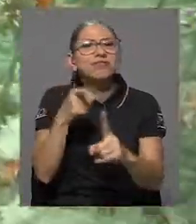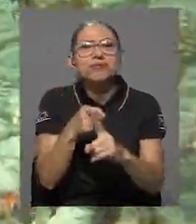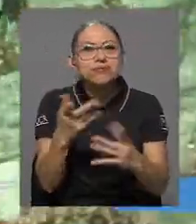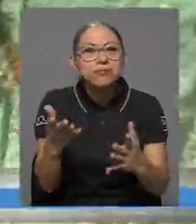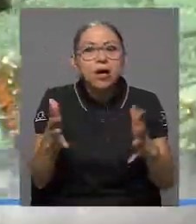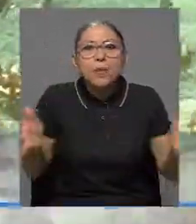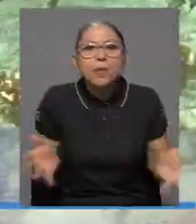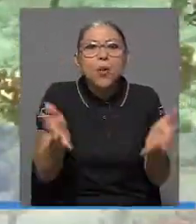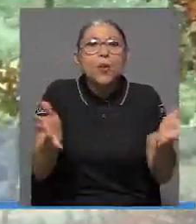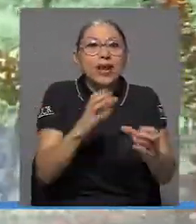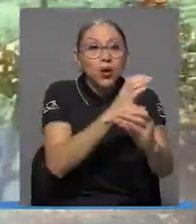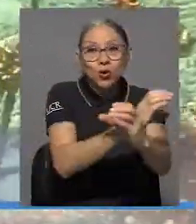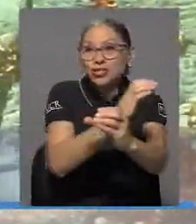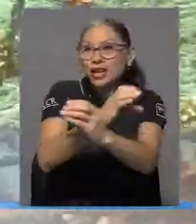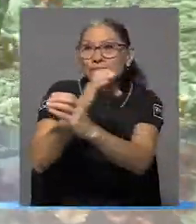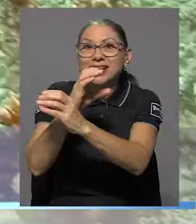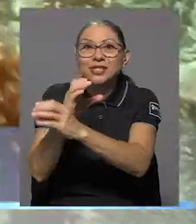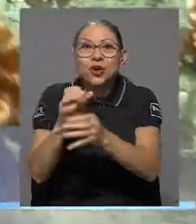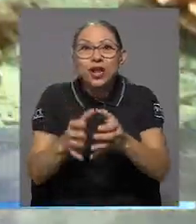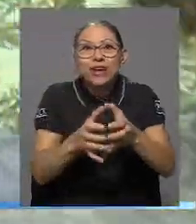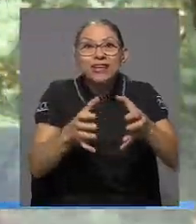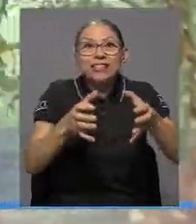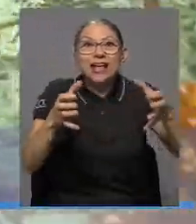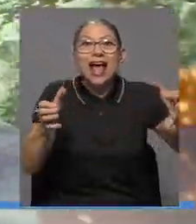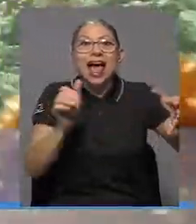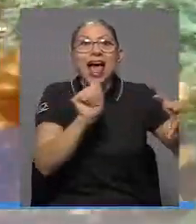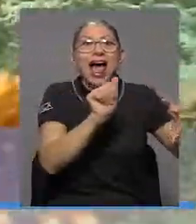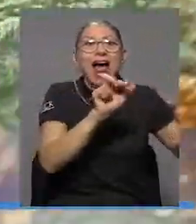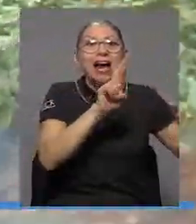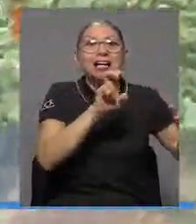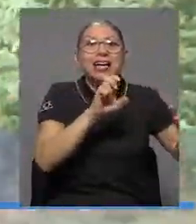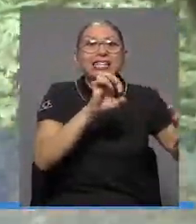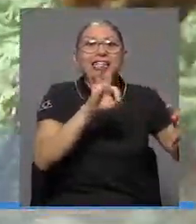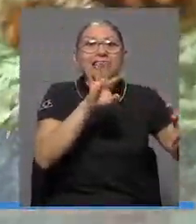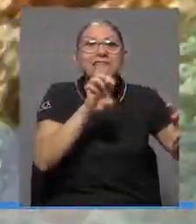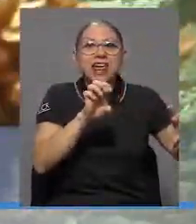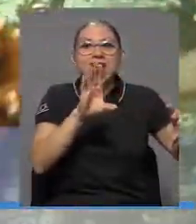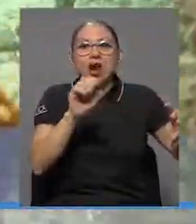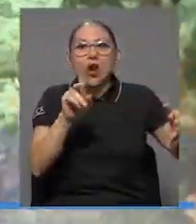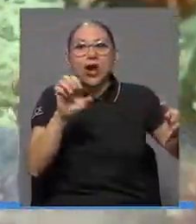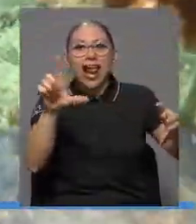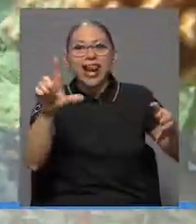de promover la conservación y restauración de arrecifes coralinos